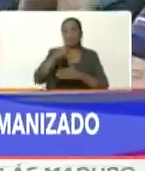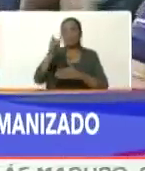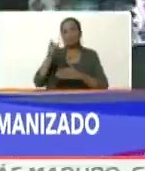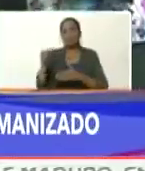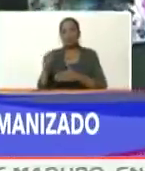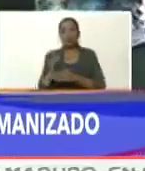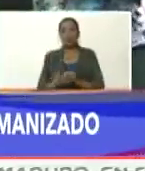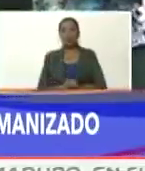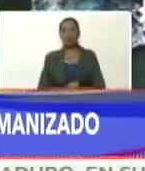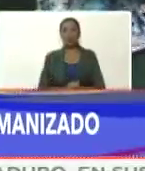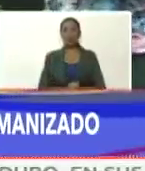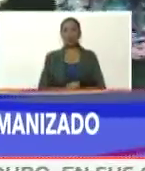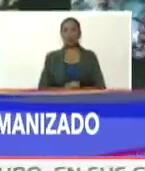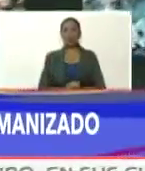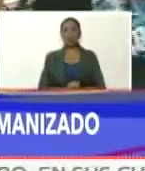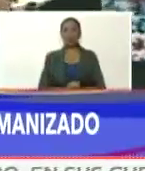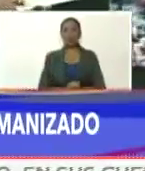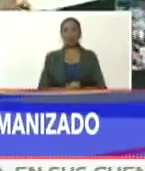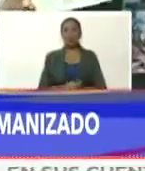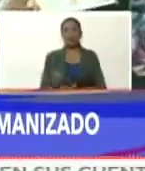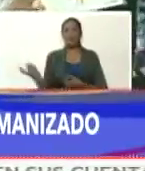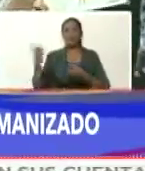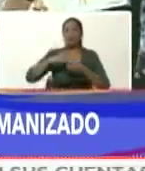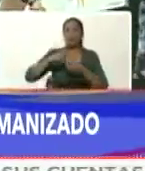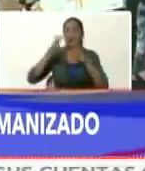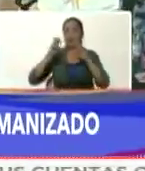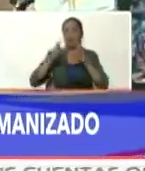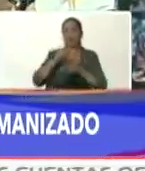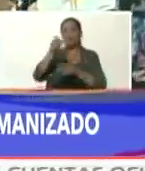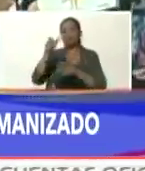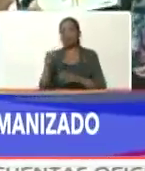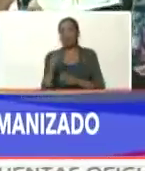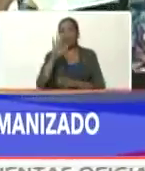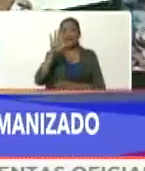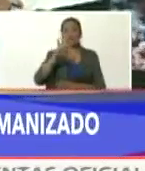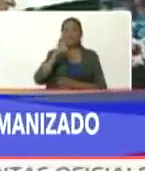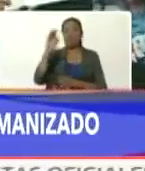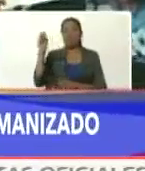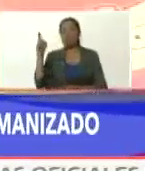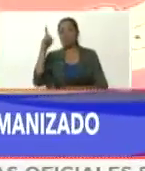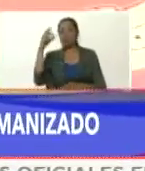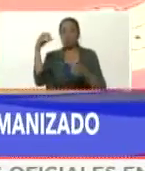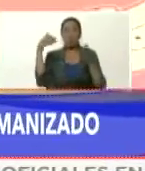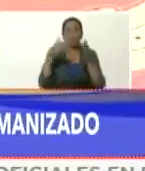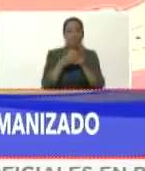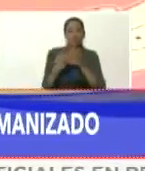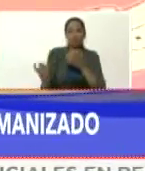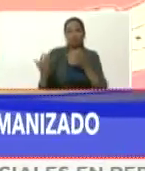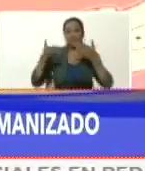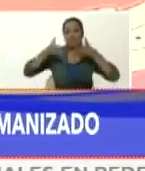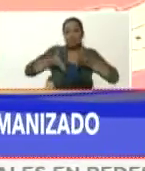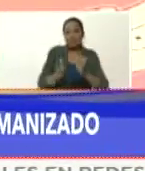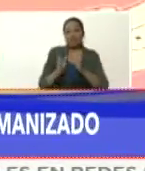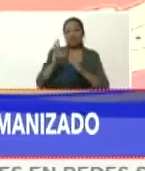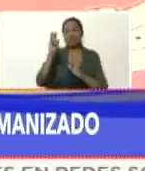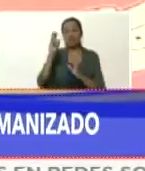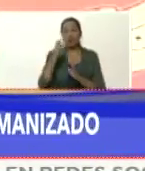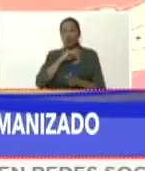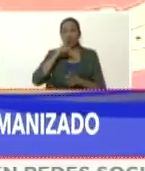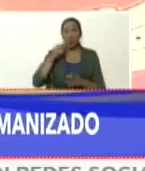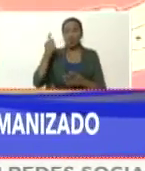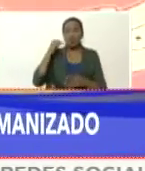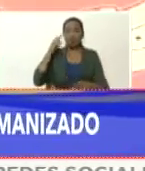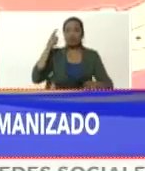nuevas patriotas, que vengan. Alrededor de 500.000, ¿verdad? Bueno, nosotros tenemos que tener el